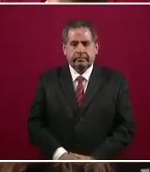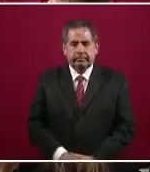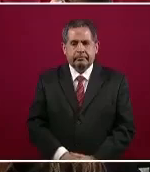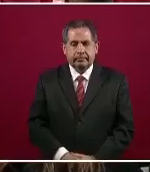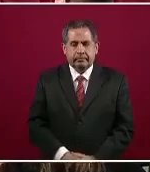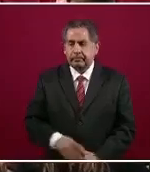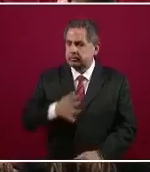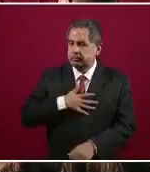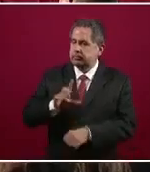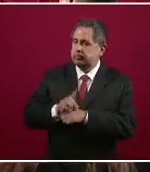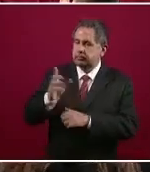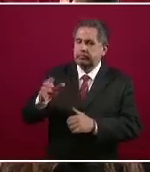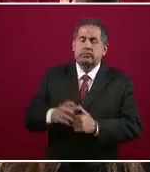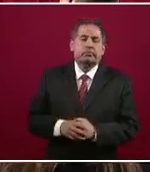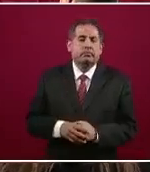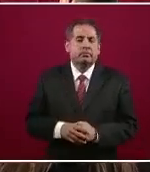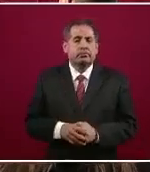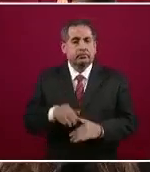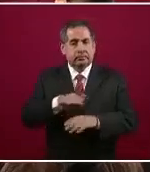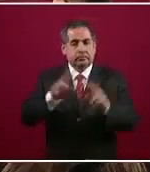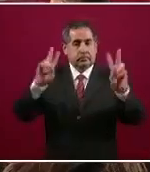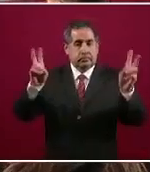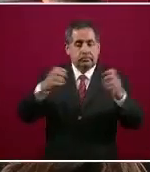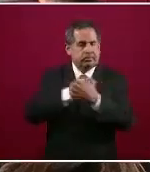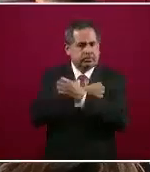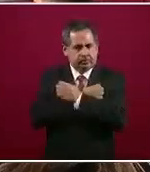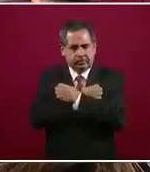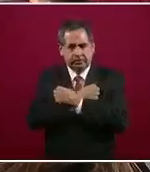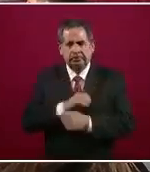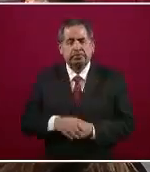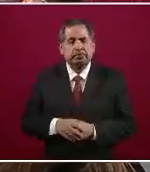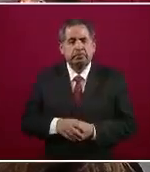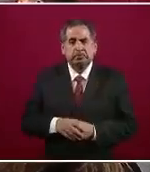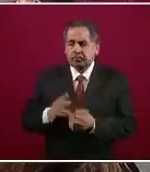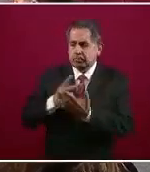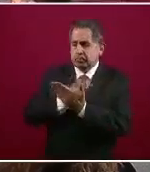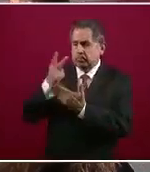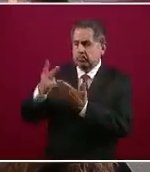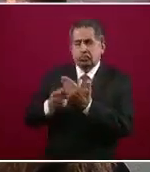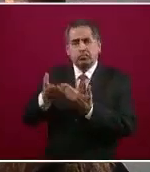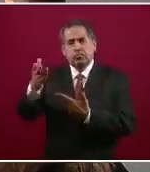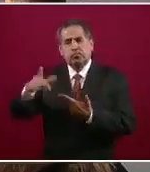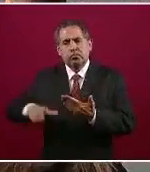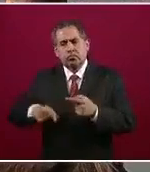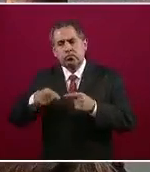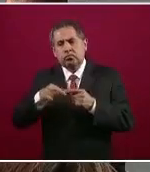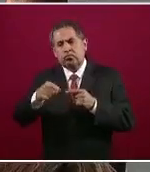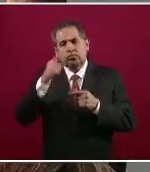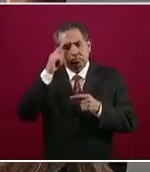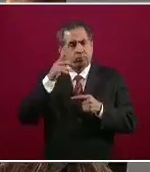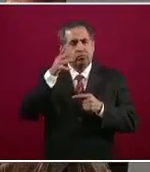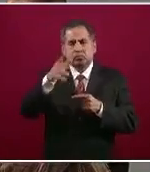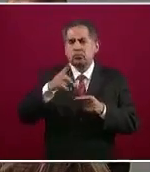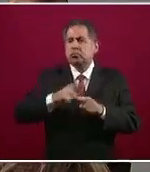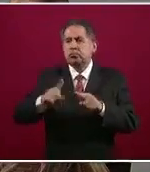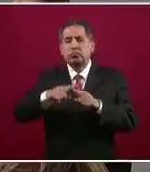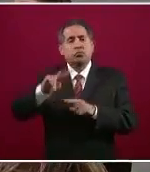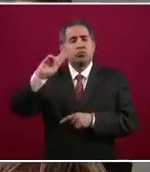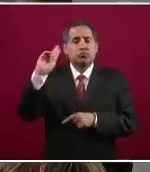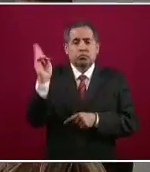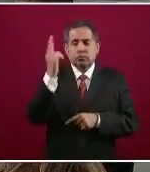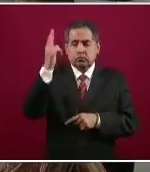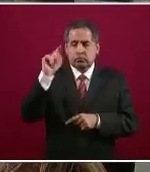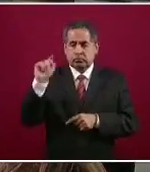Presidente, buenos días. Hablando de tema educativo, ¿cuál es el proyecto de su gobierno para rescatar las diversas